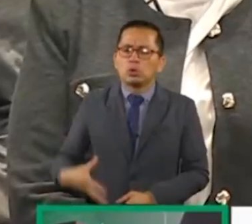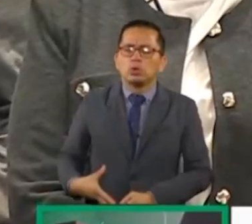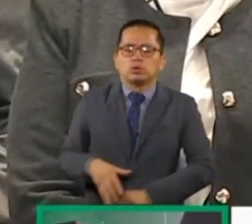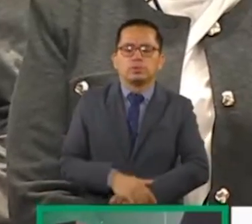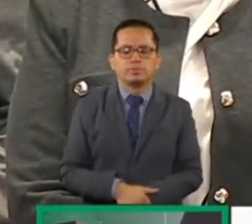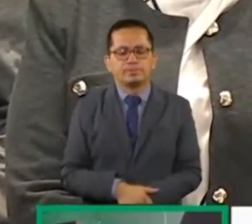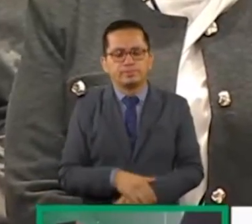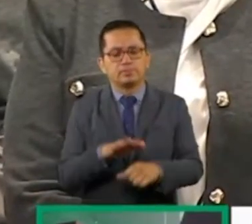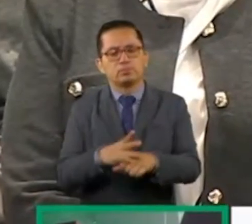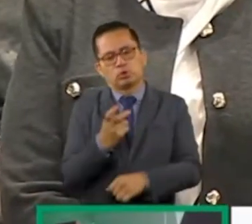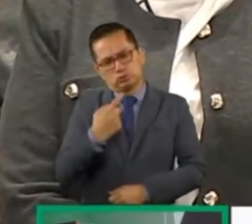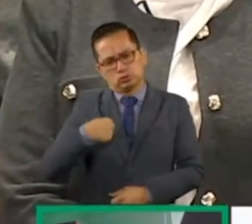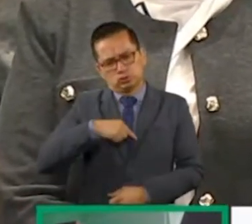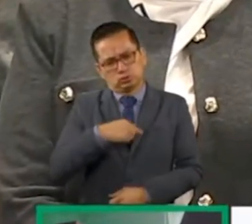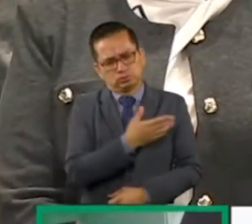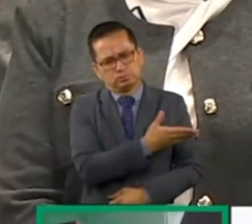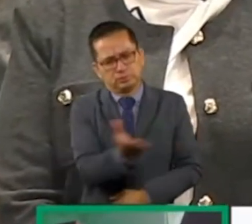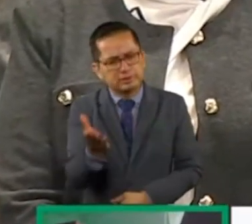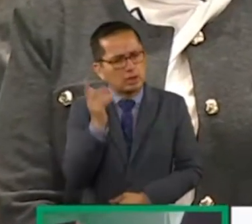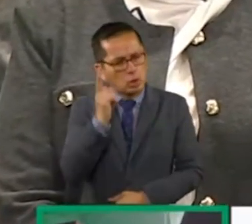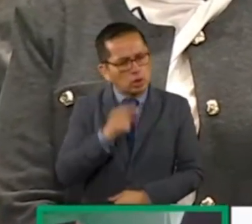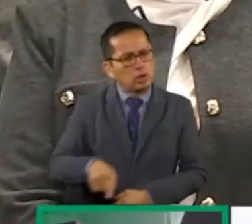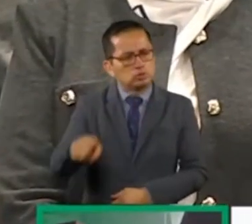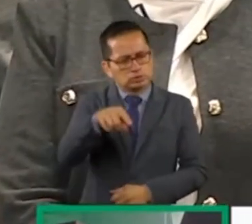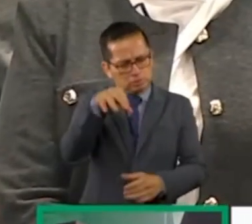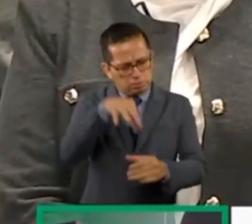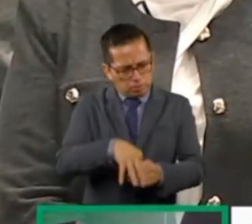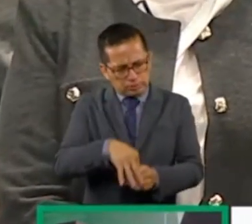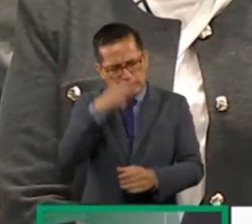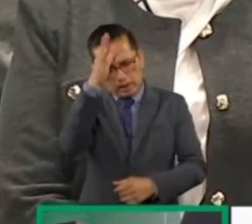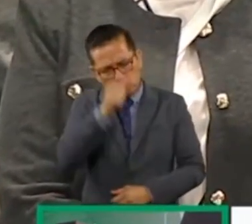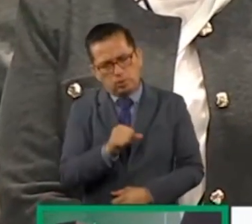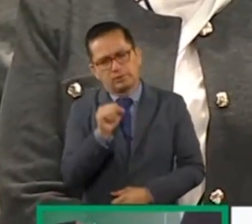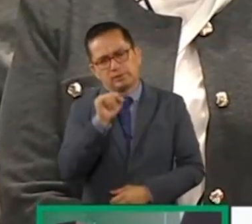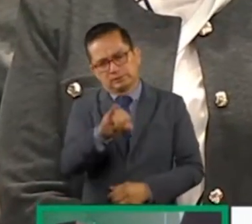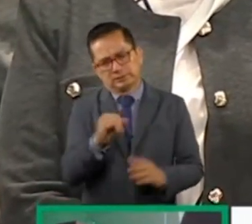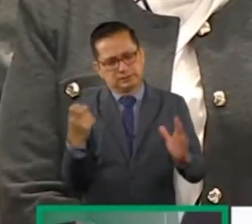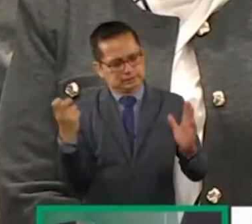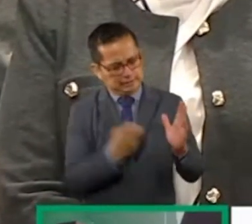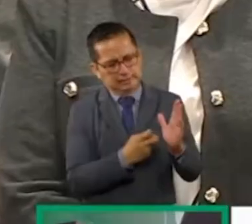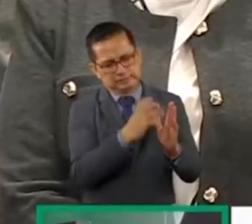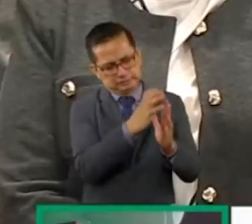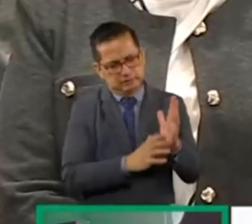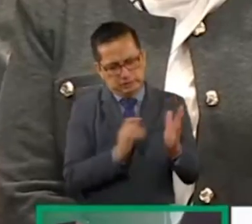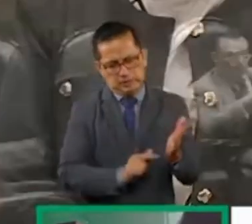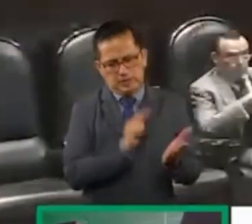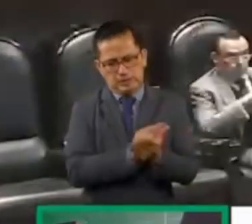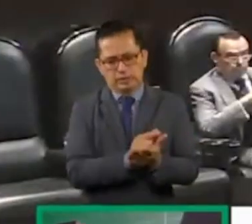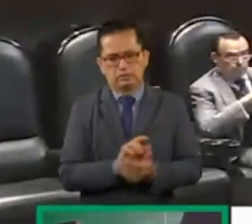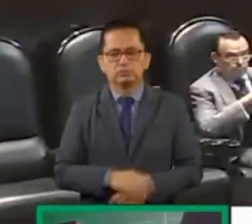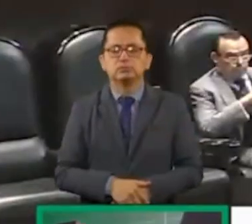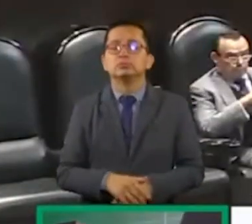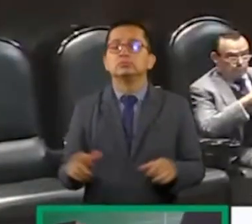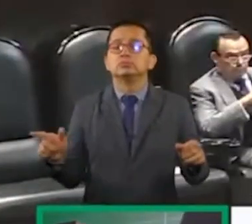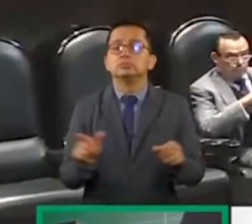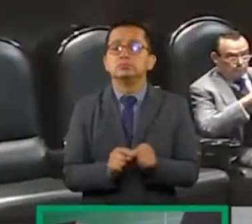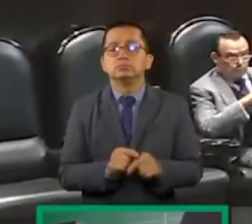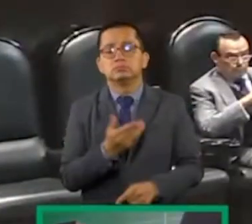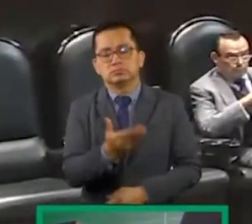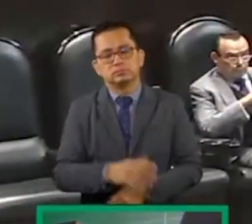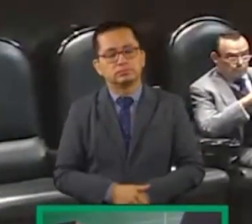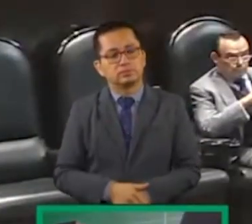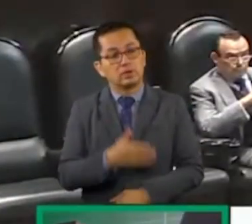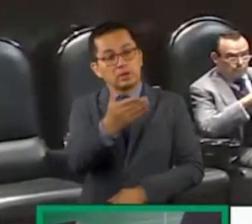les invito a votar a favor de esta importante reforma para este país. Es cuanto, diputado presidente, y